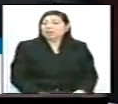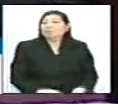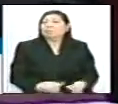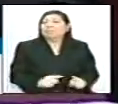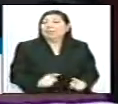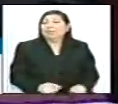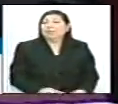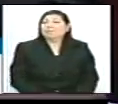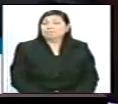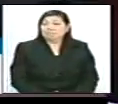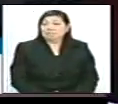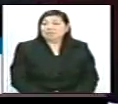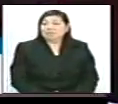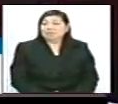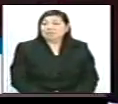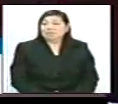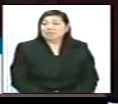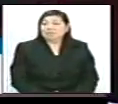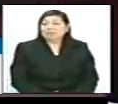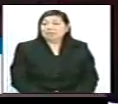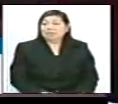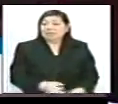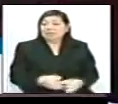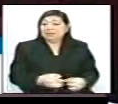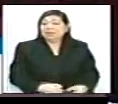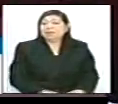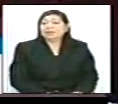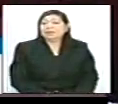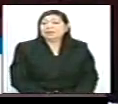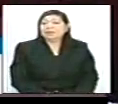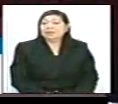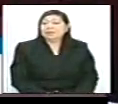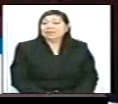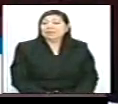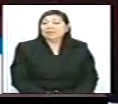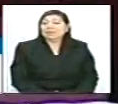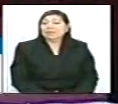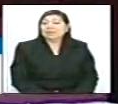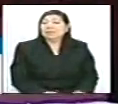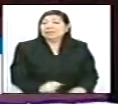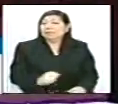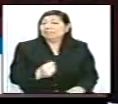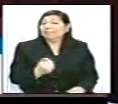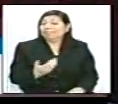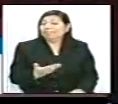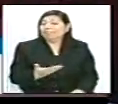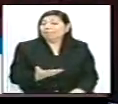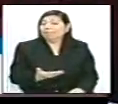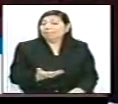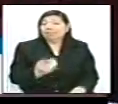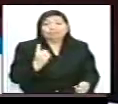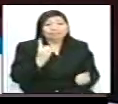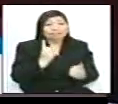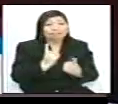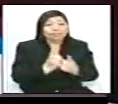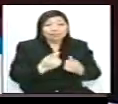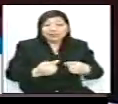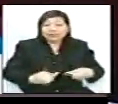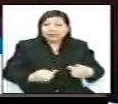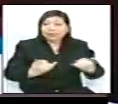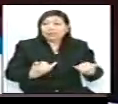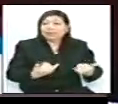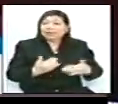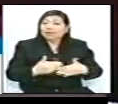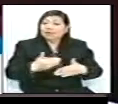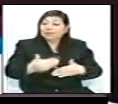Permítame, señor y señora presidenta, explicar. Lo que sucede es que si hay un objeto de debate aquí, que es